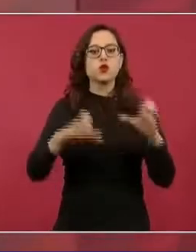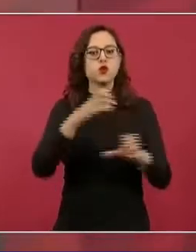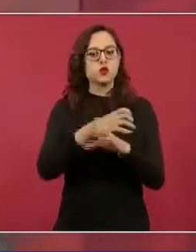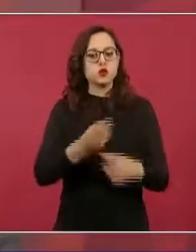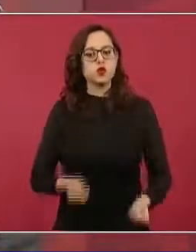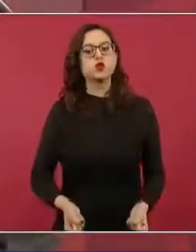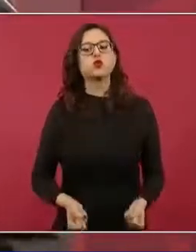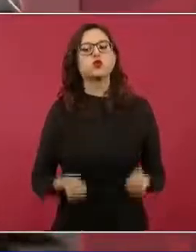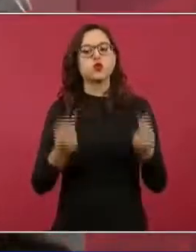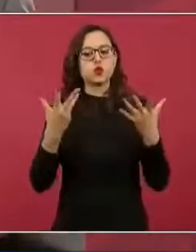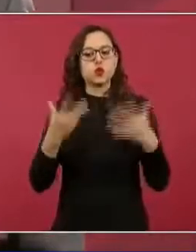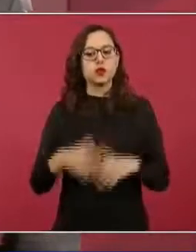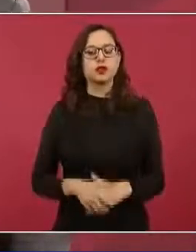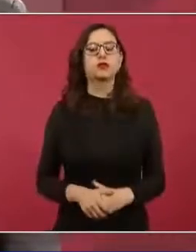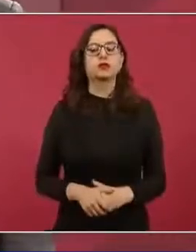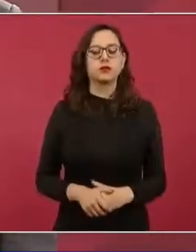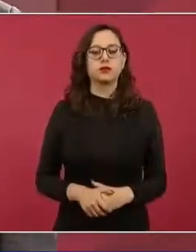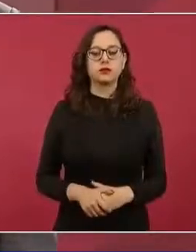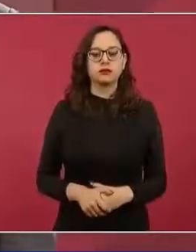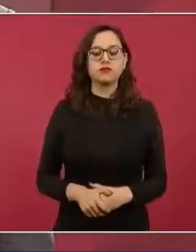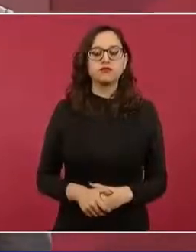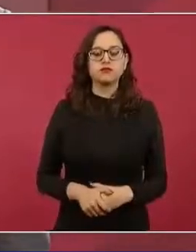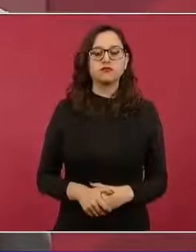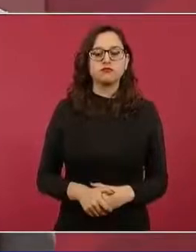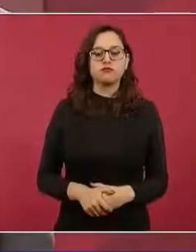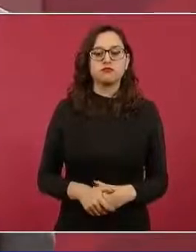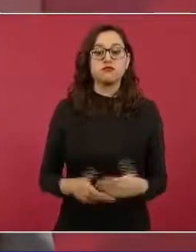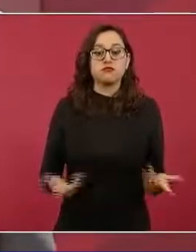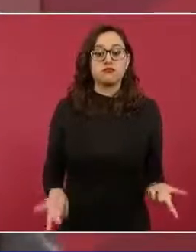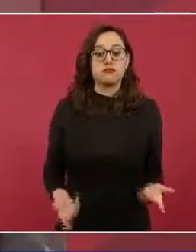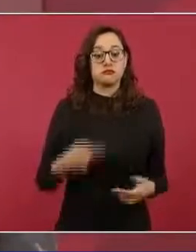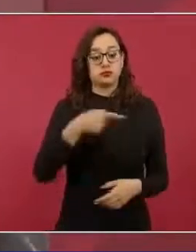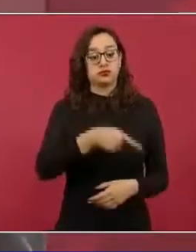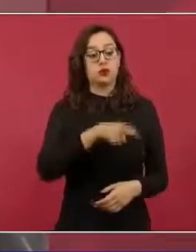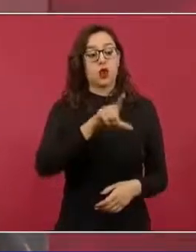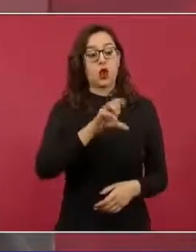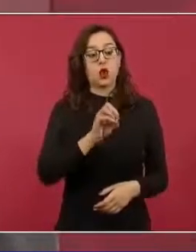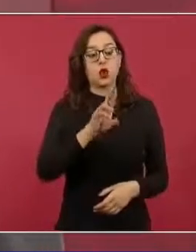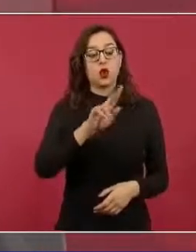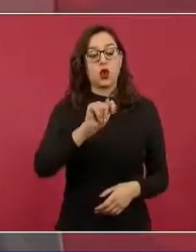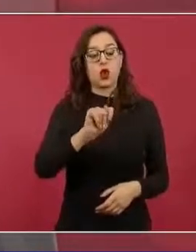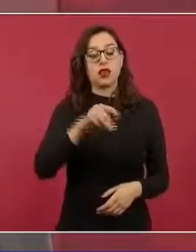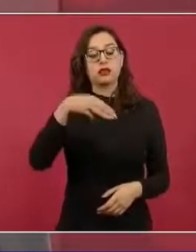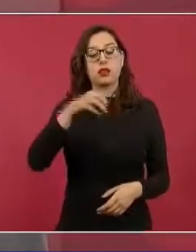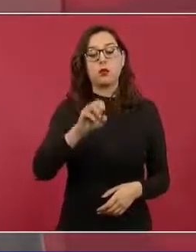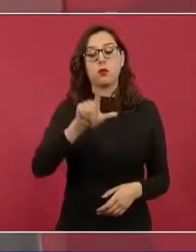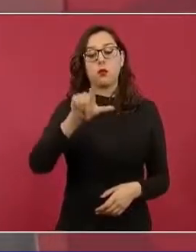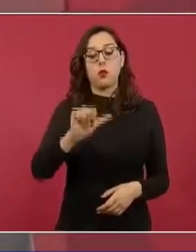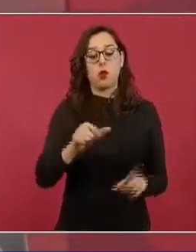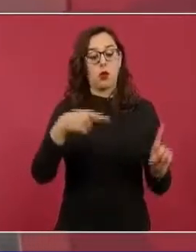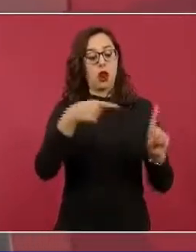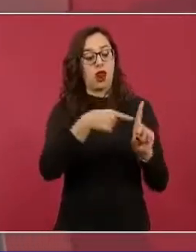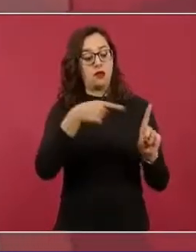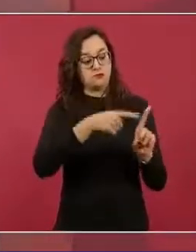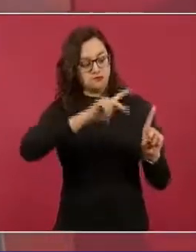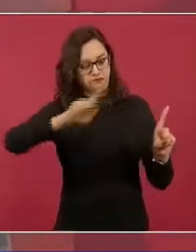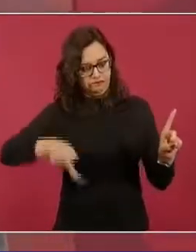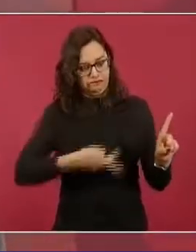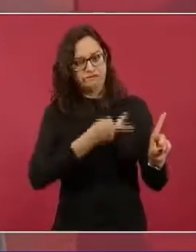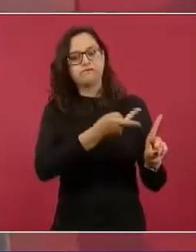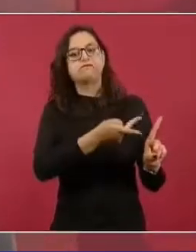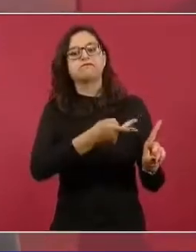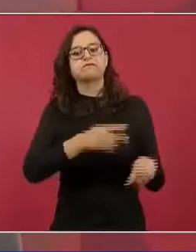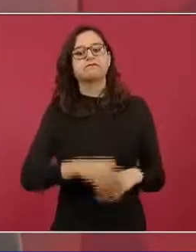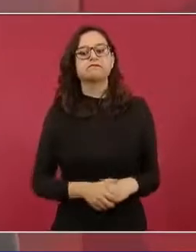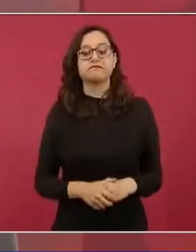Le sigo preguntando al señor Loret de Mola porque el Instituto de la